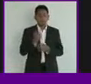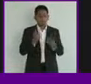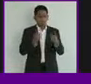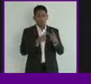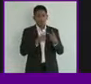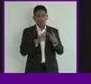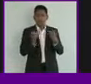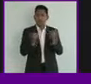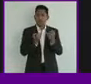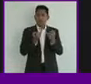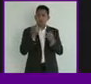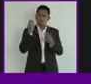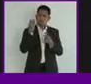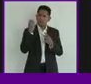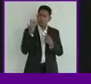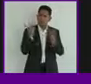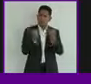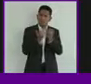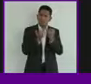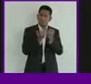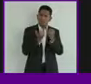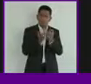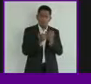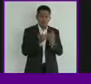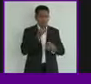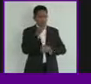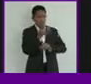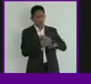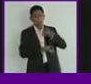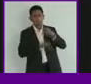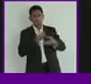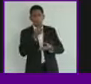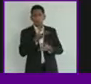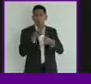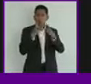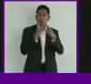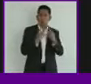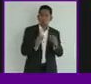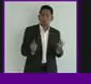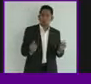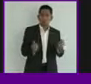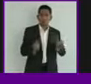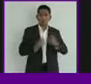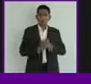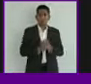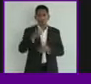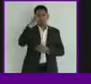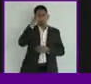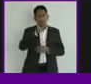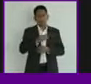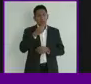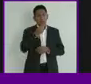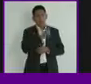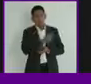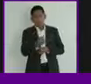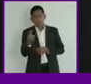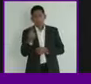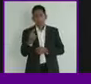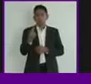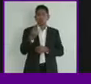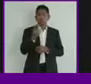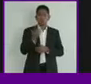las deficiencias de la Ciudad de México. Abrir estos espacios para los jóvenes, niños y niñas, trabajadores, hasta